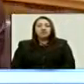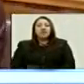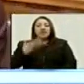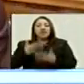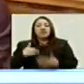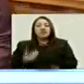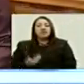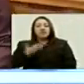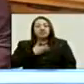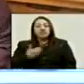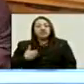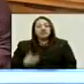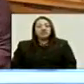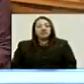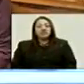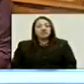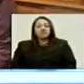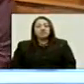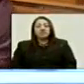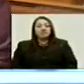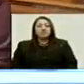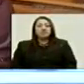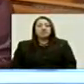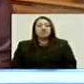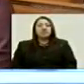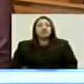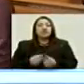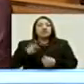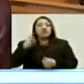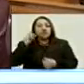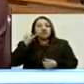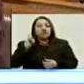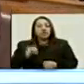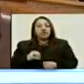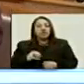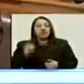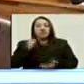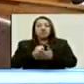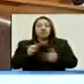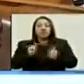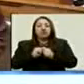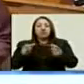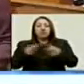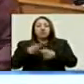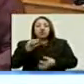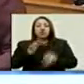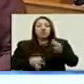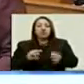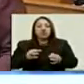Gracias, señora presidenta. La presente iniciativa, aprobada por la Comisión de